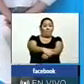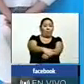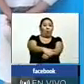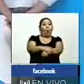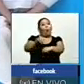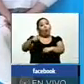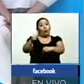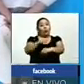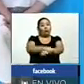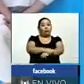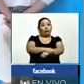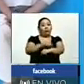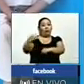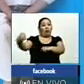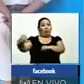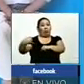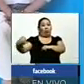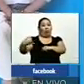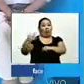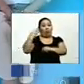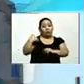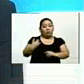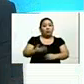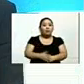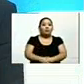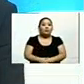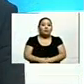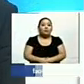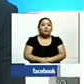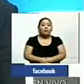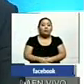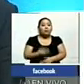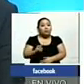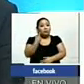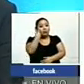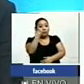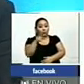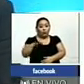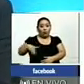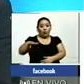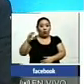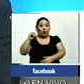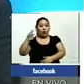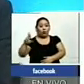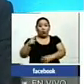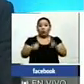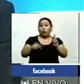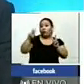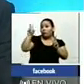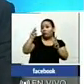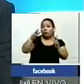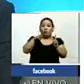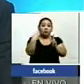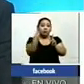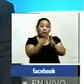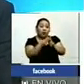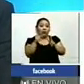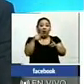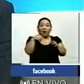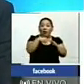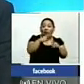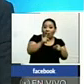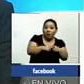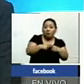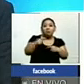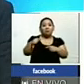otro estaba cometiendo el hecho. Vamos ahora a la zona oriental. Dos presuntos pandilleros acusados de los delitos de homicidio